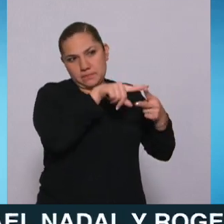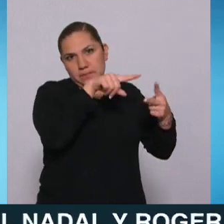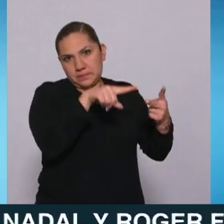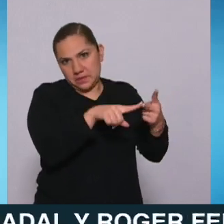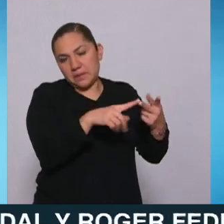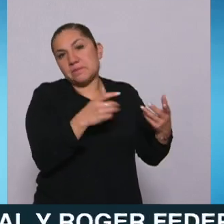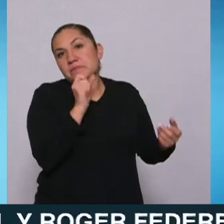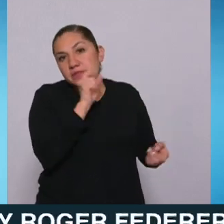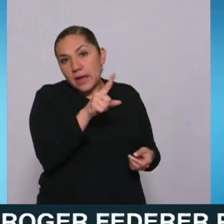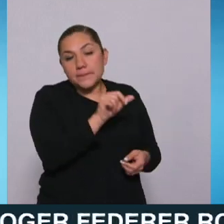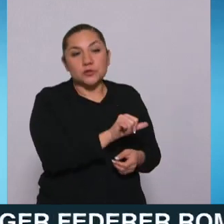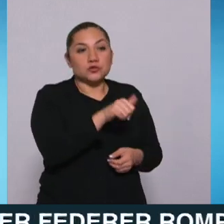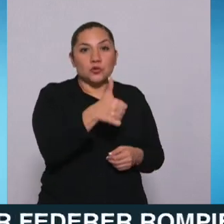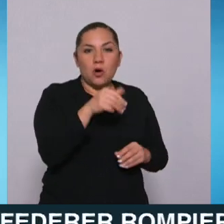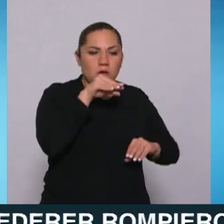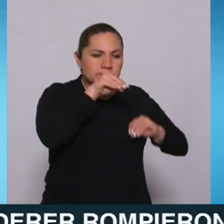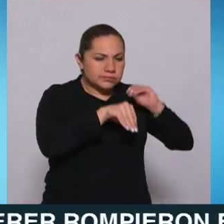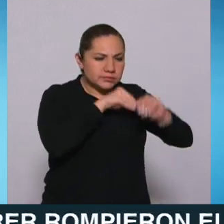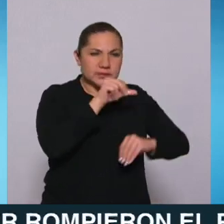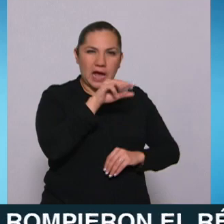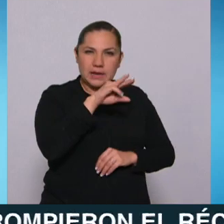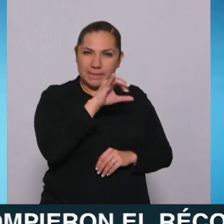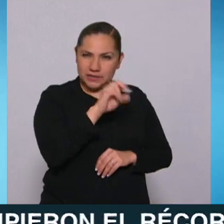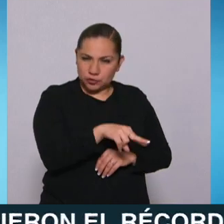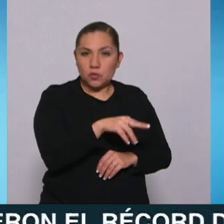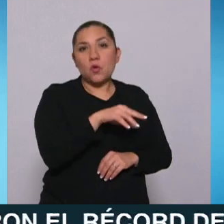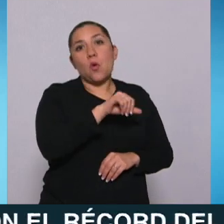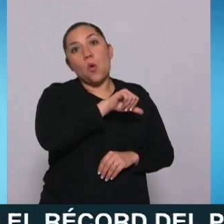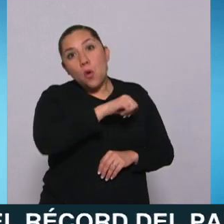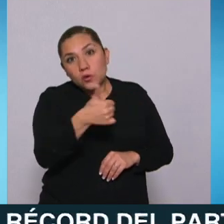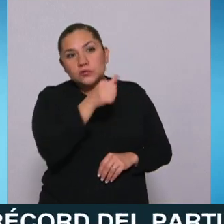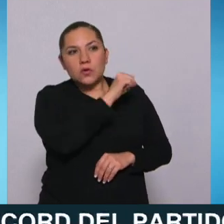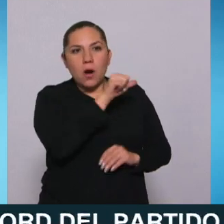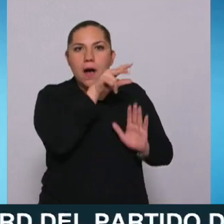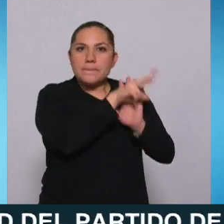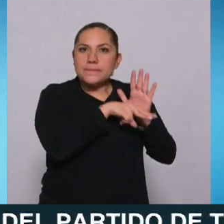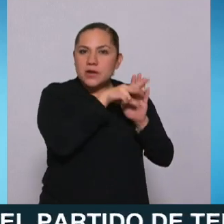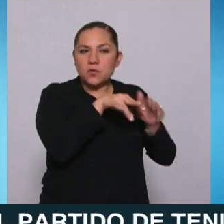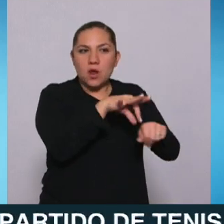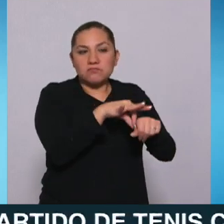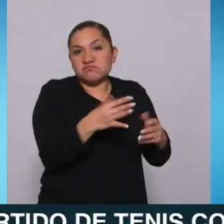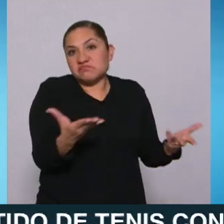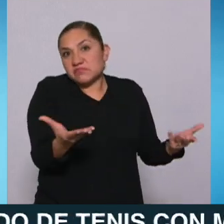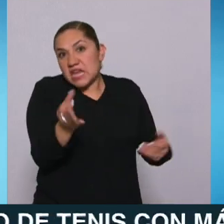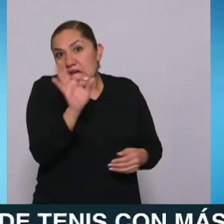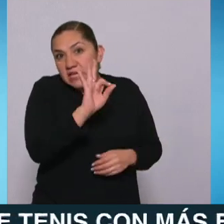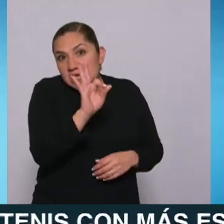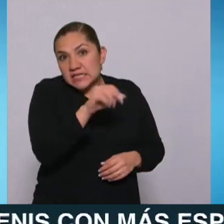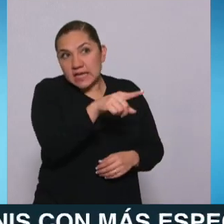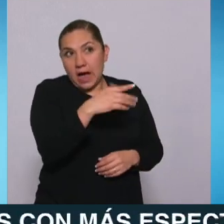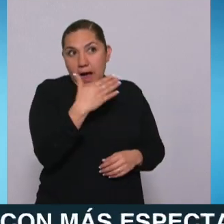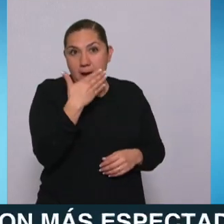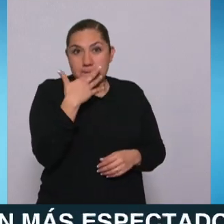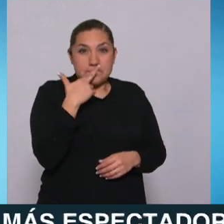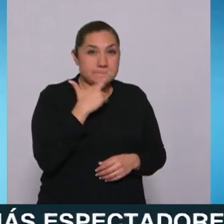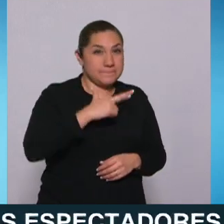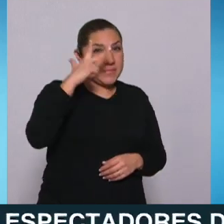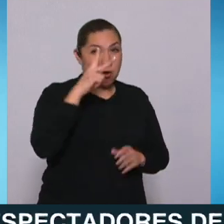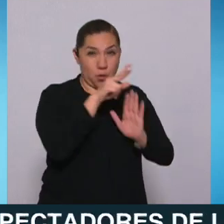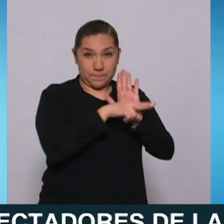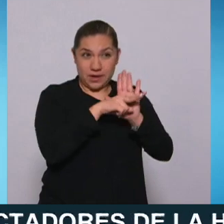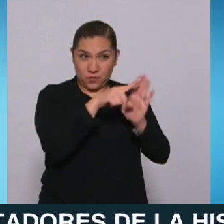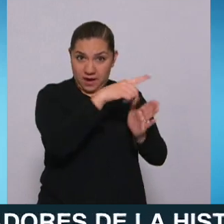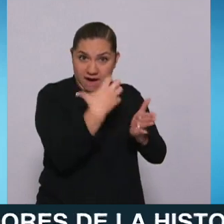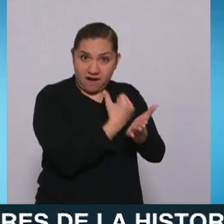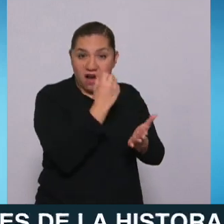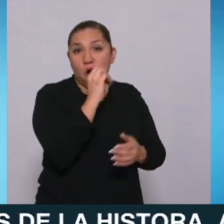películas nominadas en la categoría documental. ¿Puede ganar mejor película o se va a quedar con las ganas? Bueno, Leti, ¿vos qué pensás? Yo